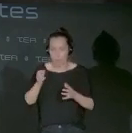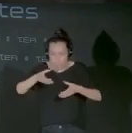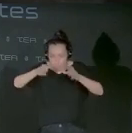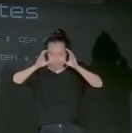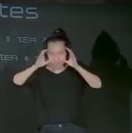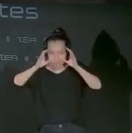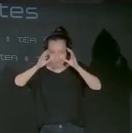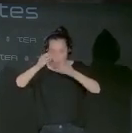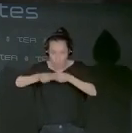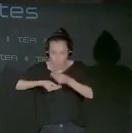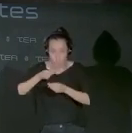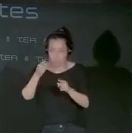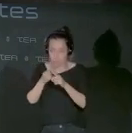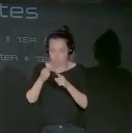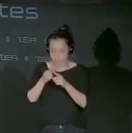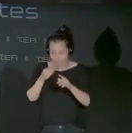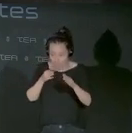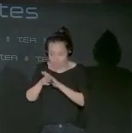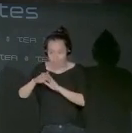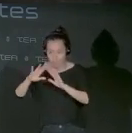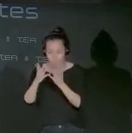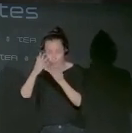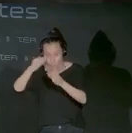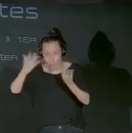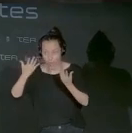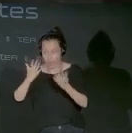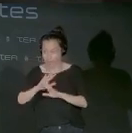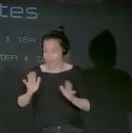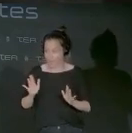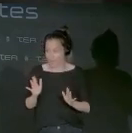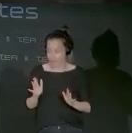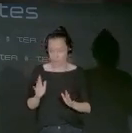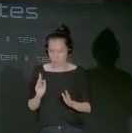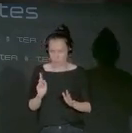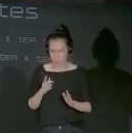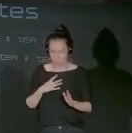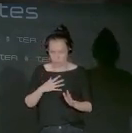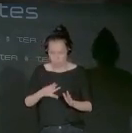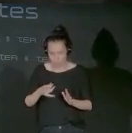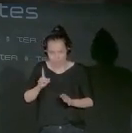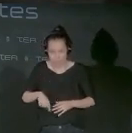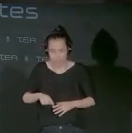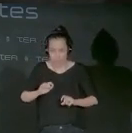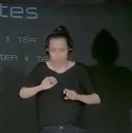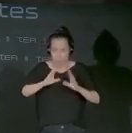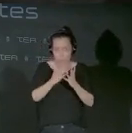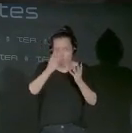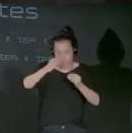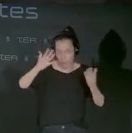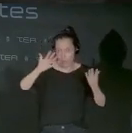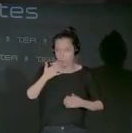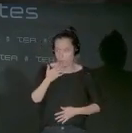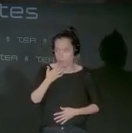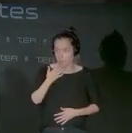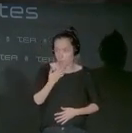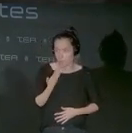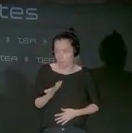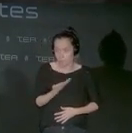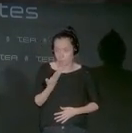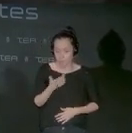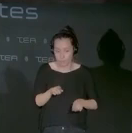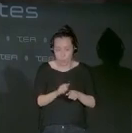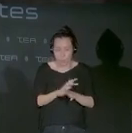virtual para poder acceder a estos mundos, sino que ahora mismo también se están considerando mundos virtuales como si fueran una especie